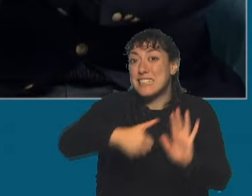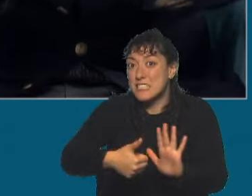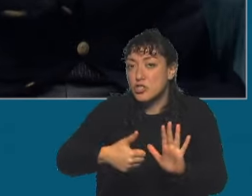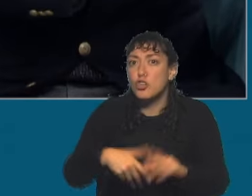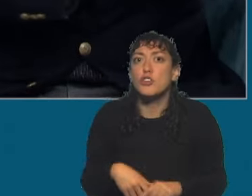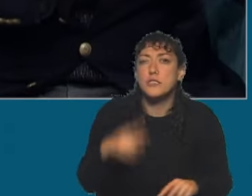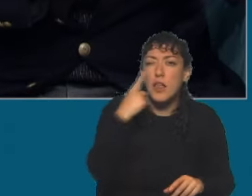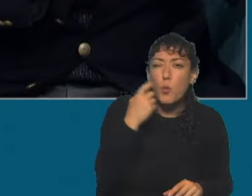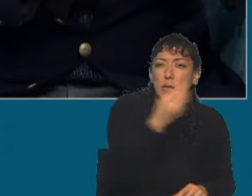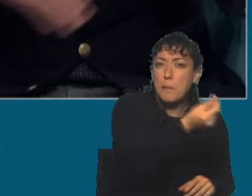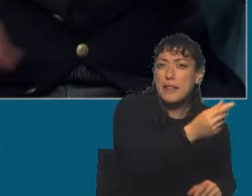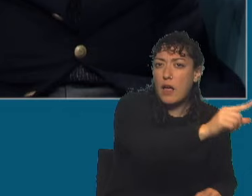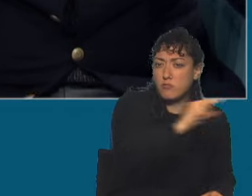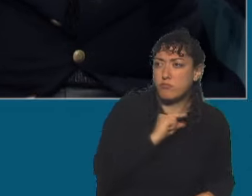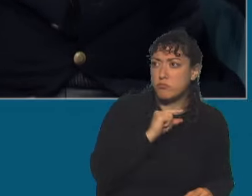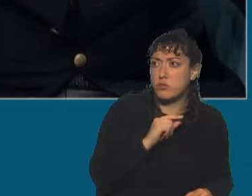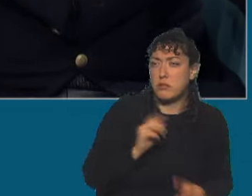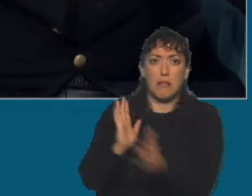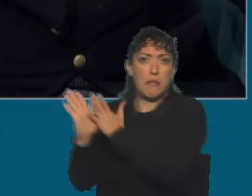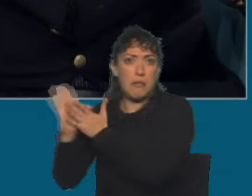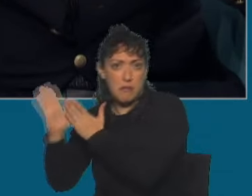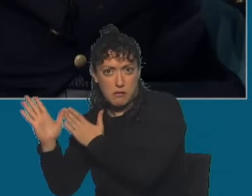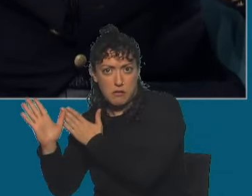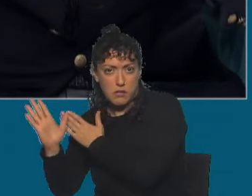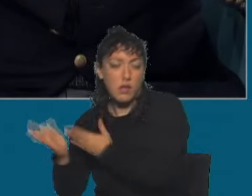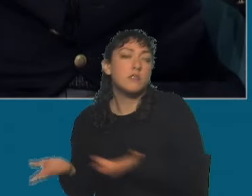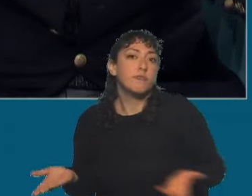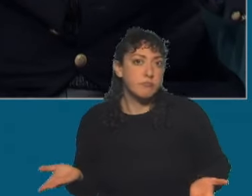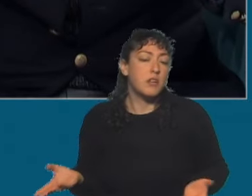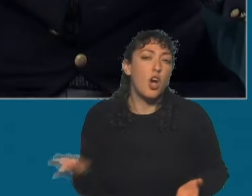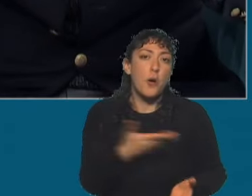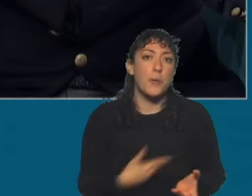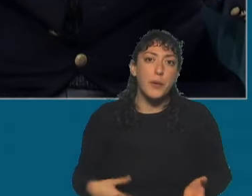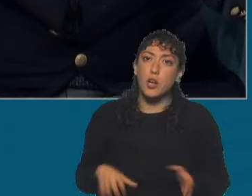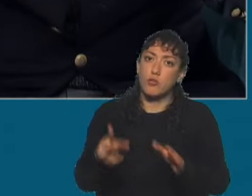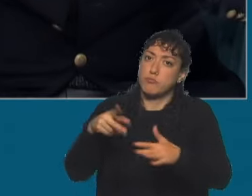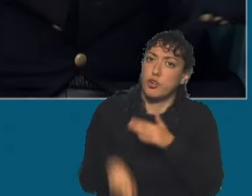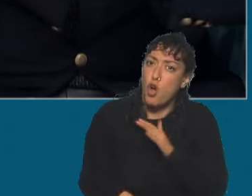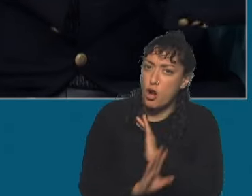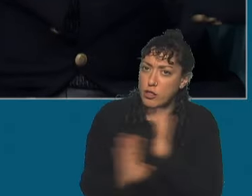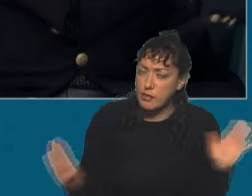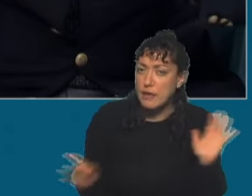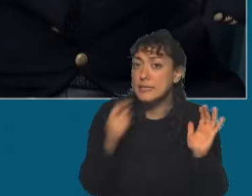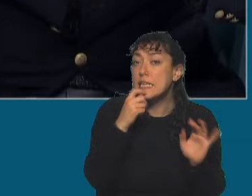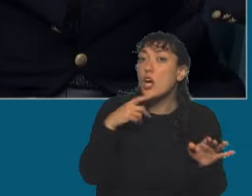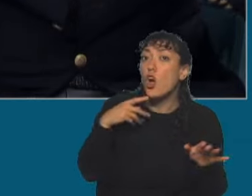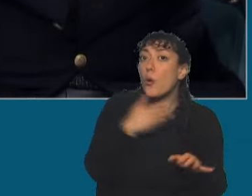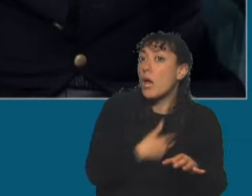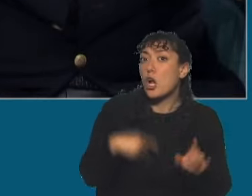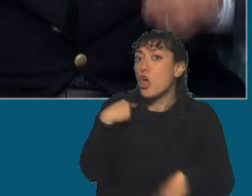entra por un lado y sale por el otro, tiene que intimar al gobierno para que cese con eso, y si el gobierno no lo